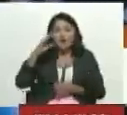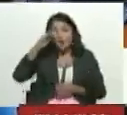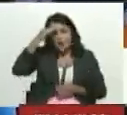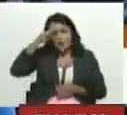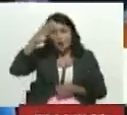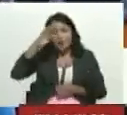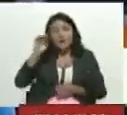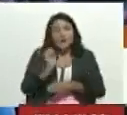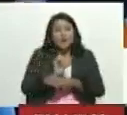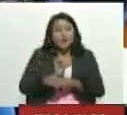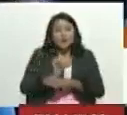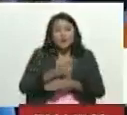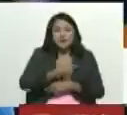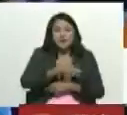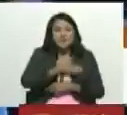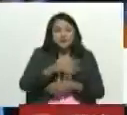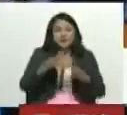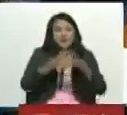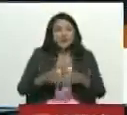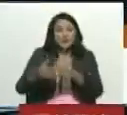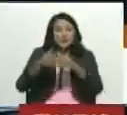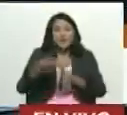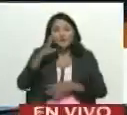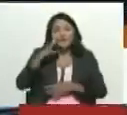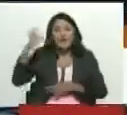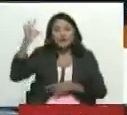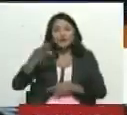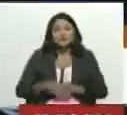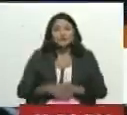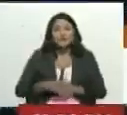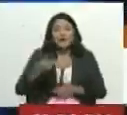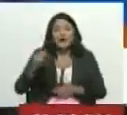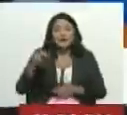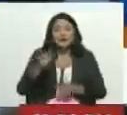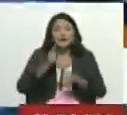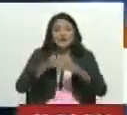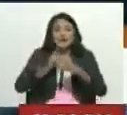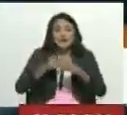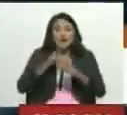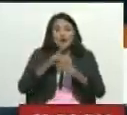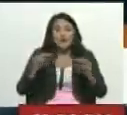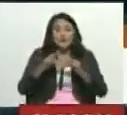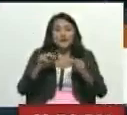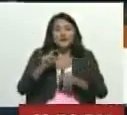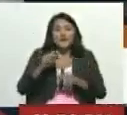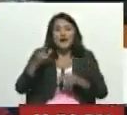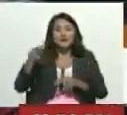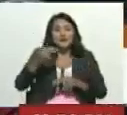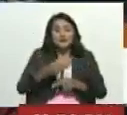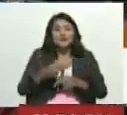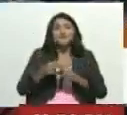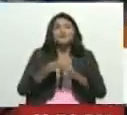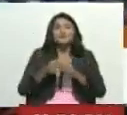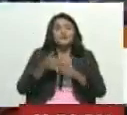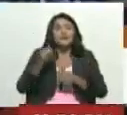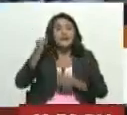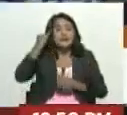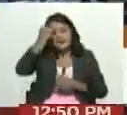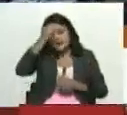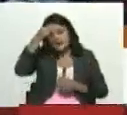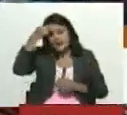Ecuador España Estados Unidos Francia gana Grecia Guatemala Haití Hungría India